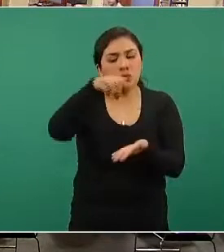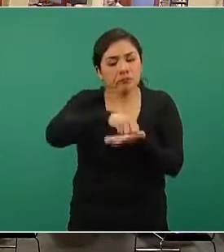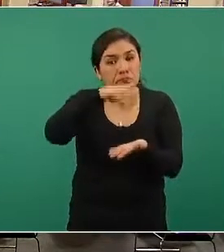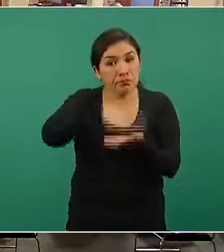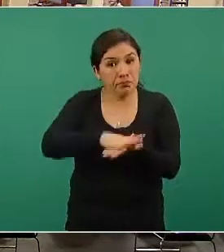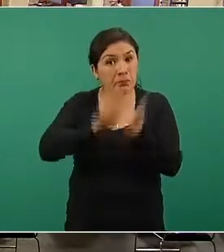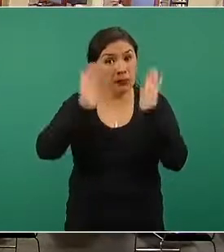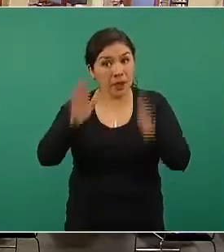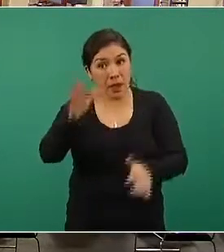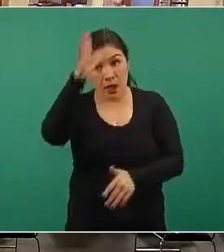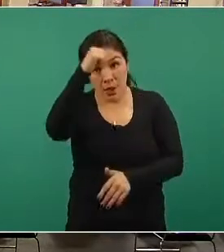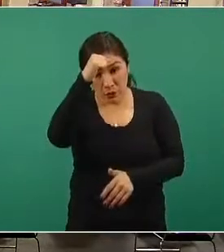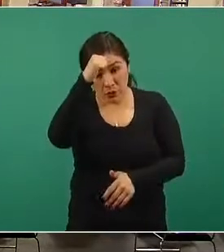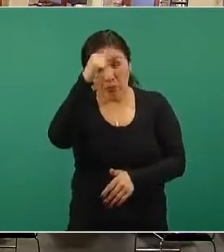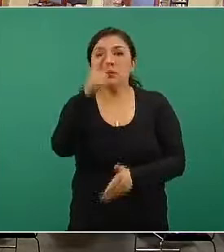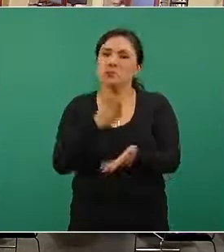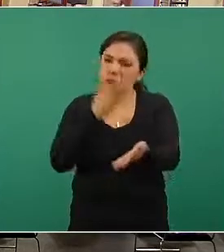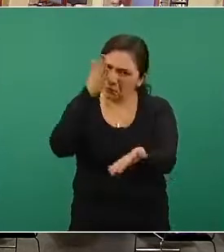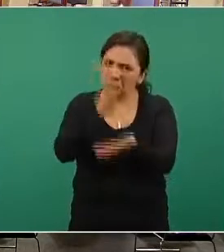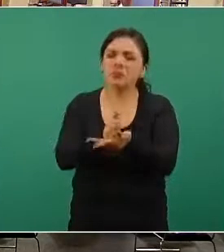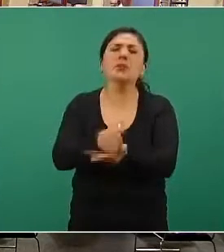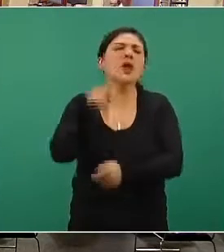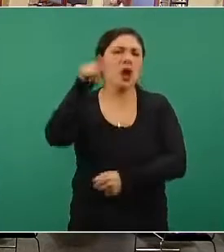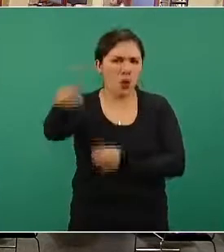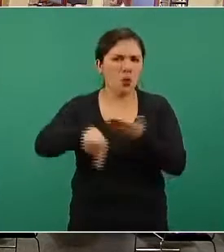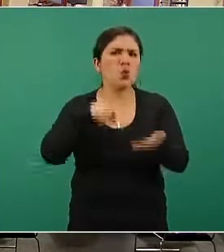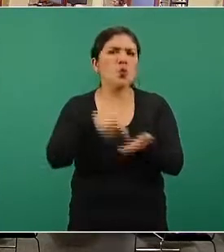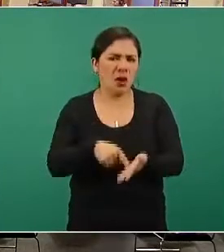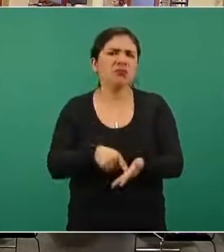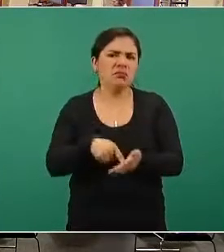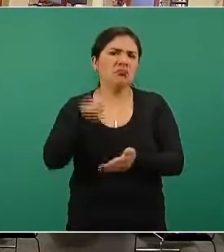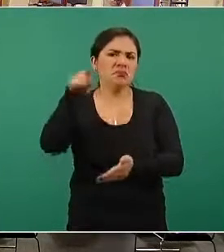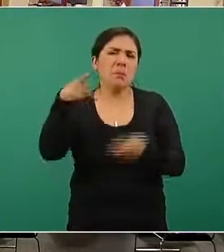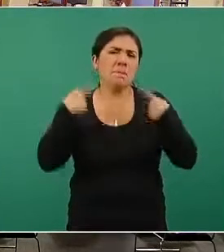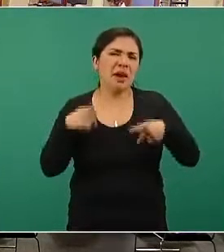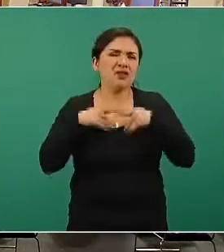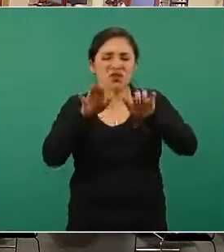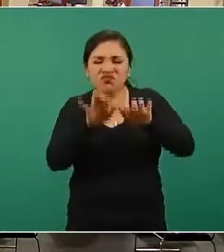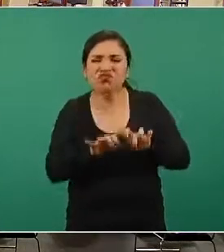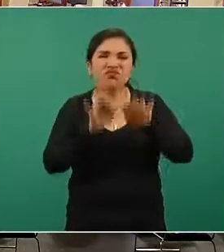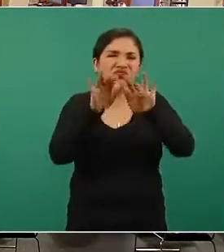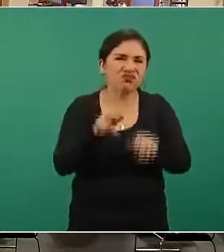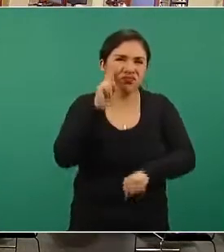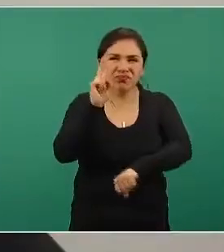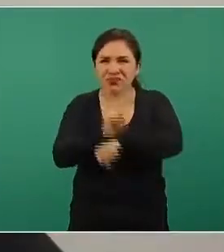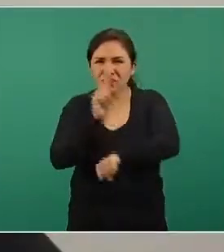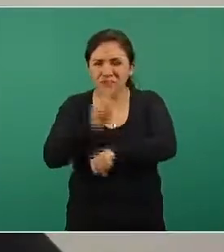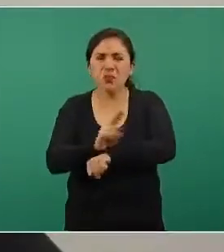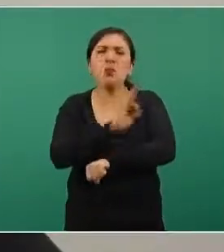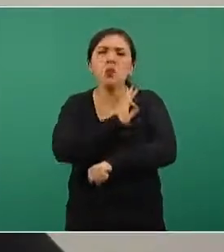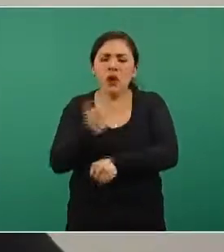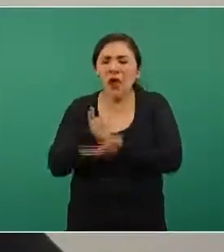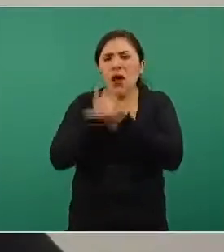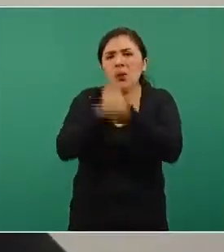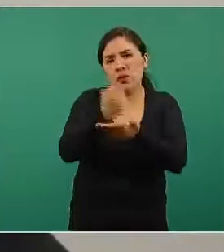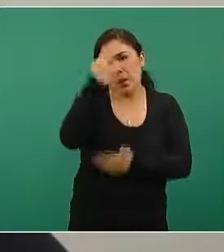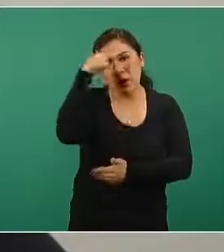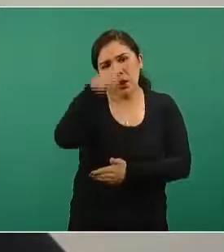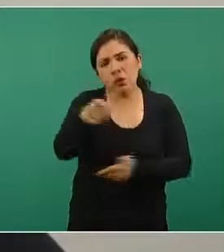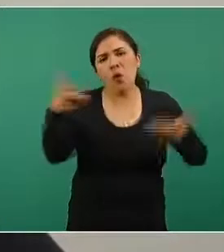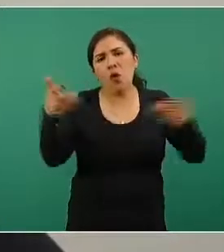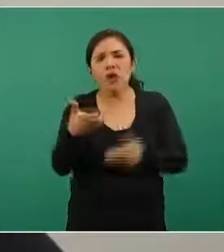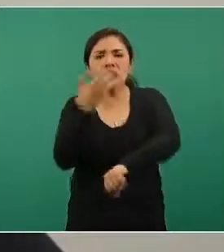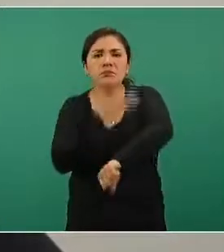activado la vacuna y ahí de seguro los que están atendiendo el punto de vacunación podrán resolverle y